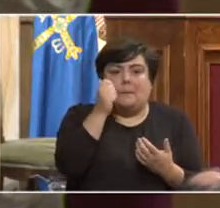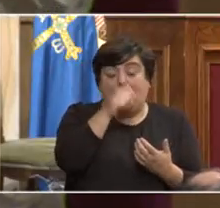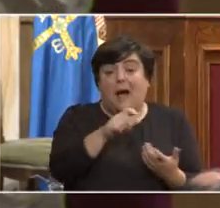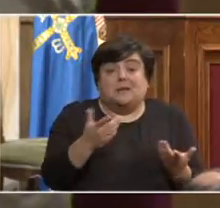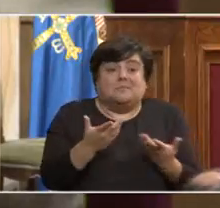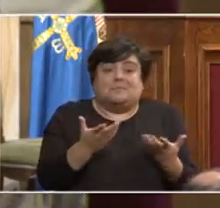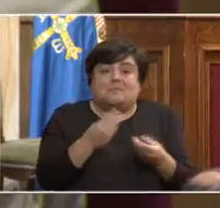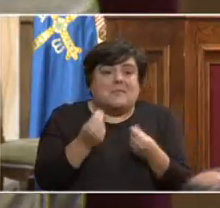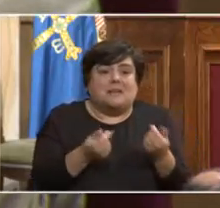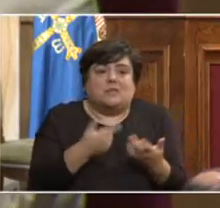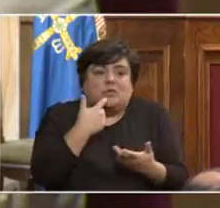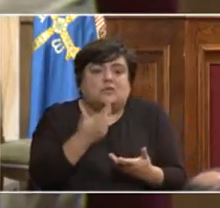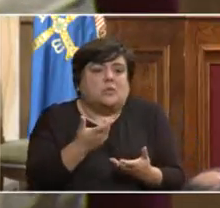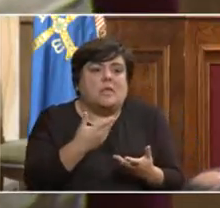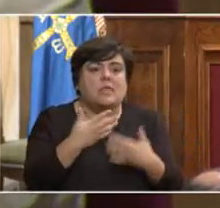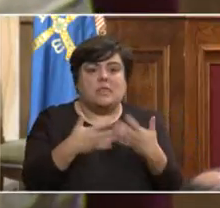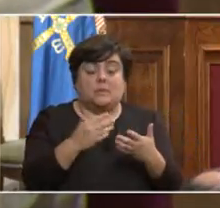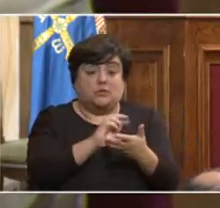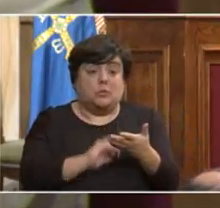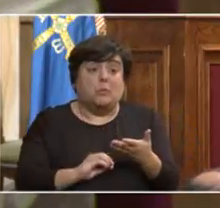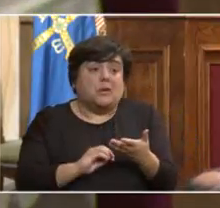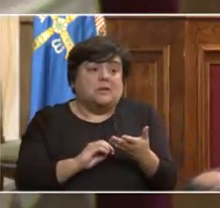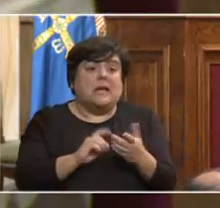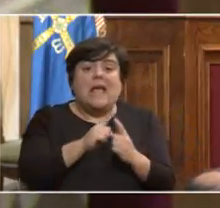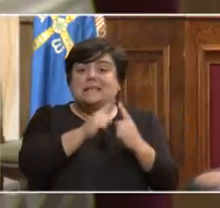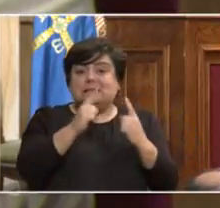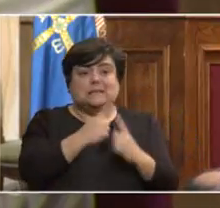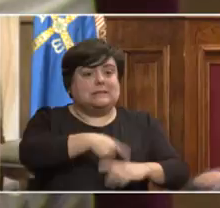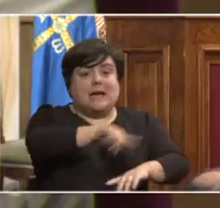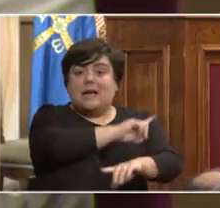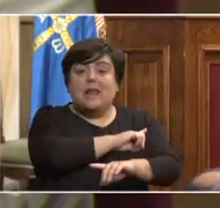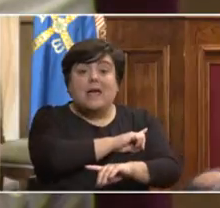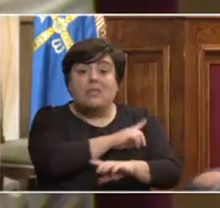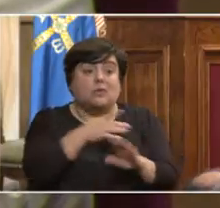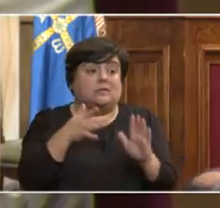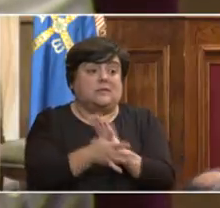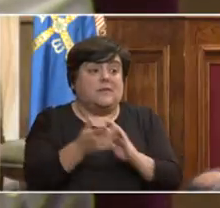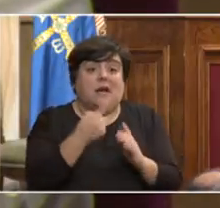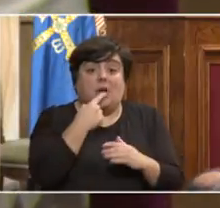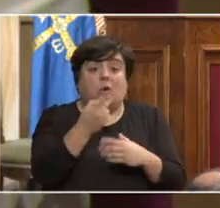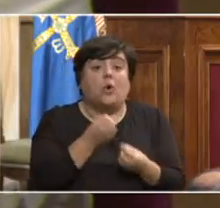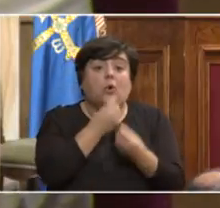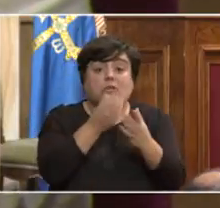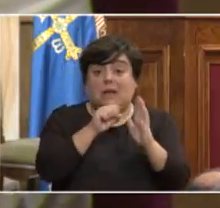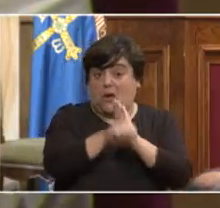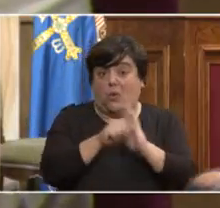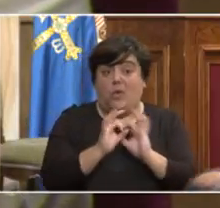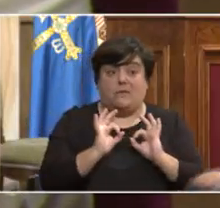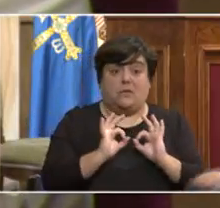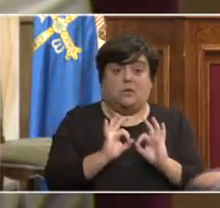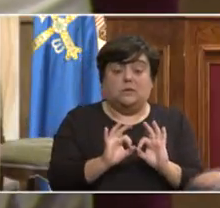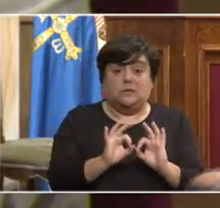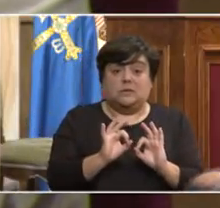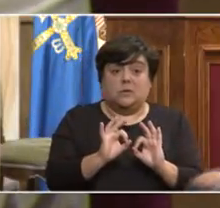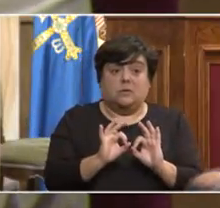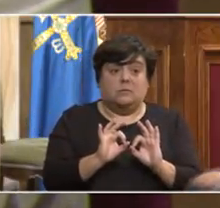hipérbole más impresionante para mostrar lo que era el producto, los culebrones, ¿no? ¿En qué se